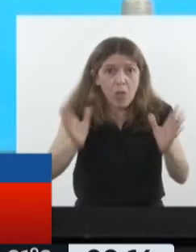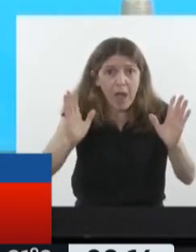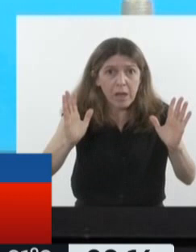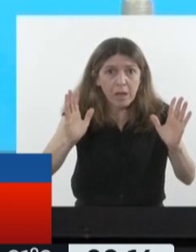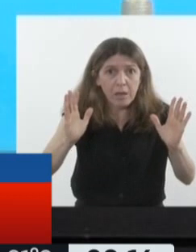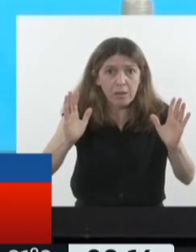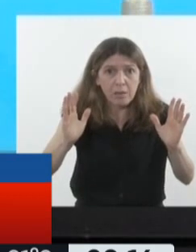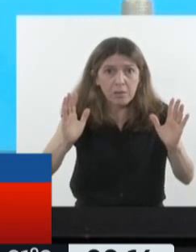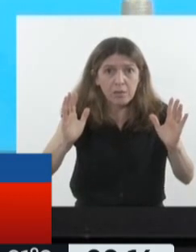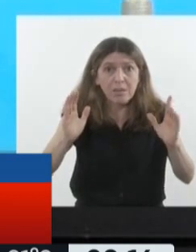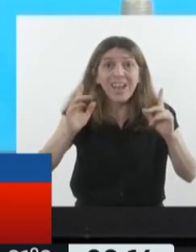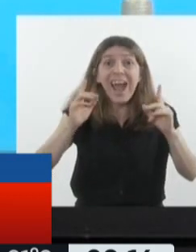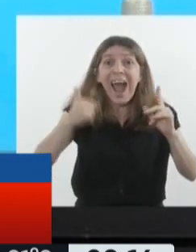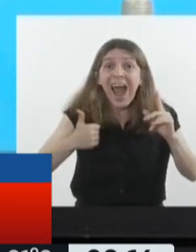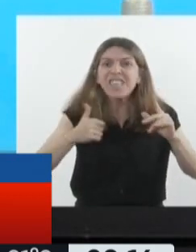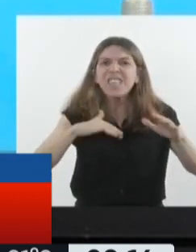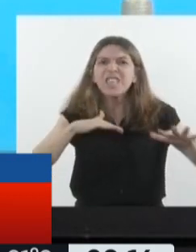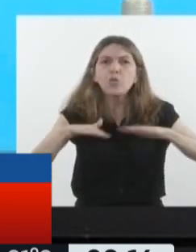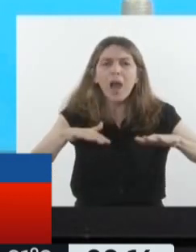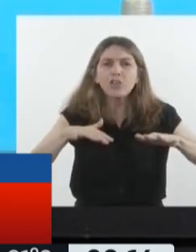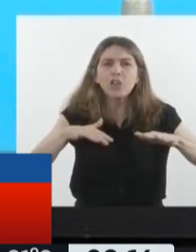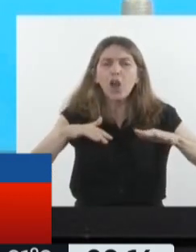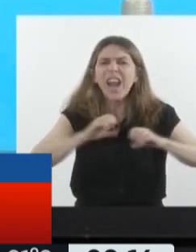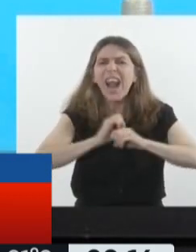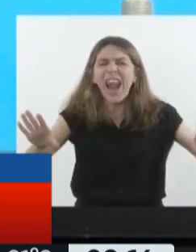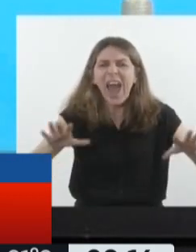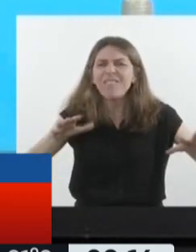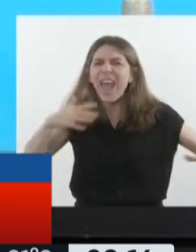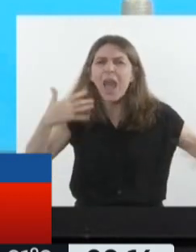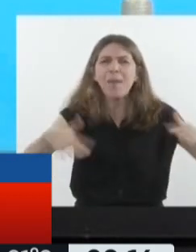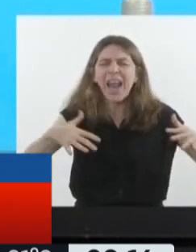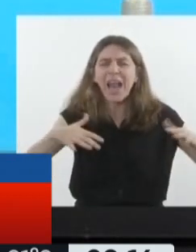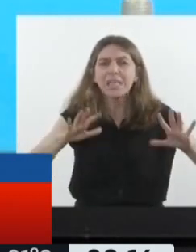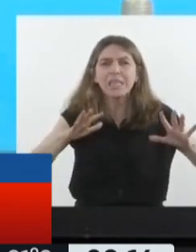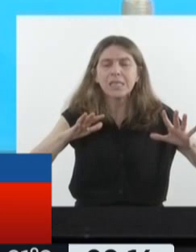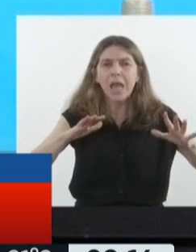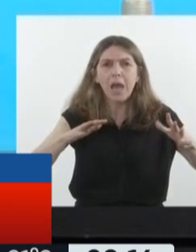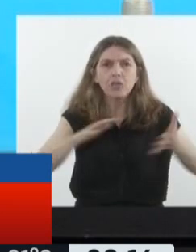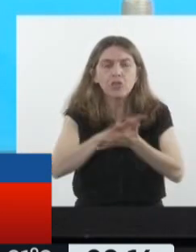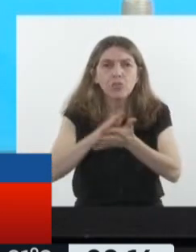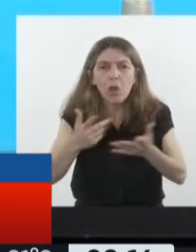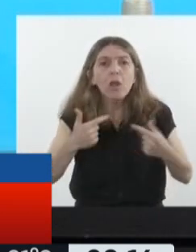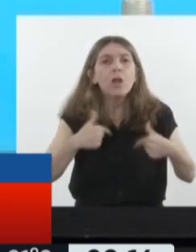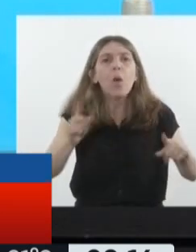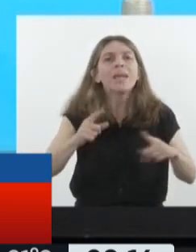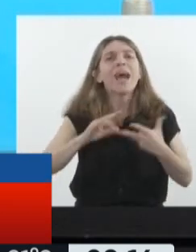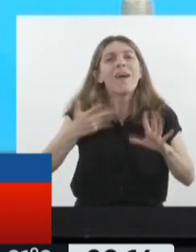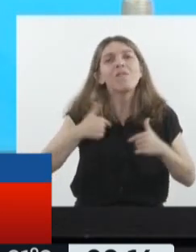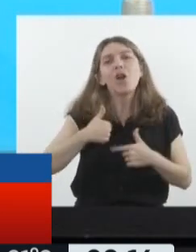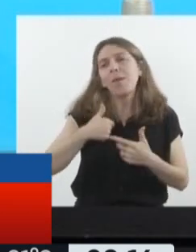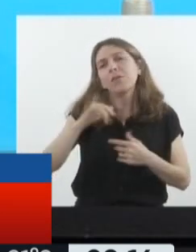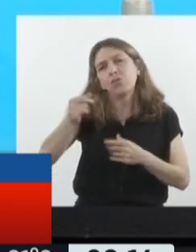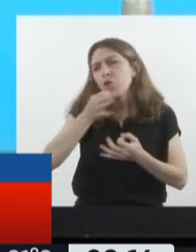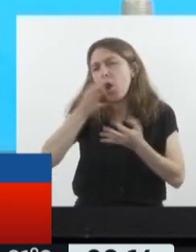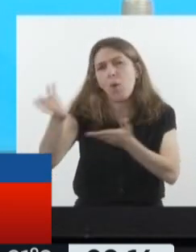en la emergencia en la que estamos viviendo. No estoy para tolerarles que hagan lo que quieran,